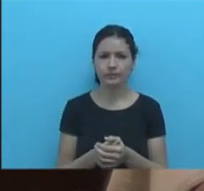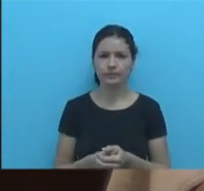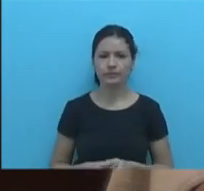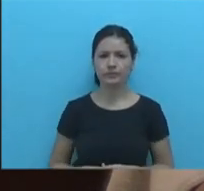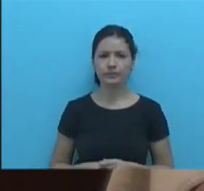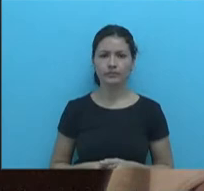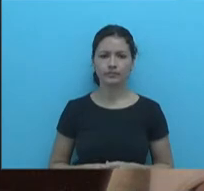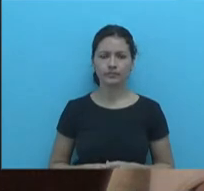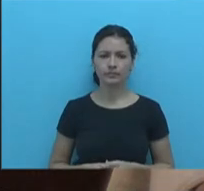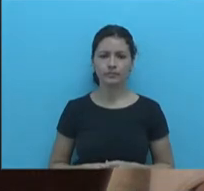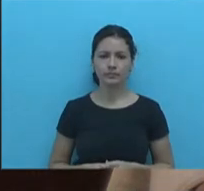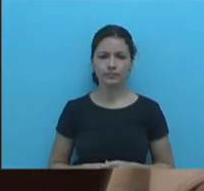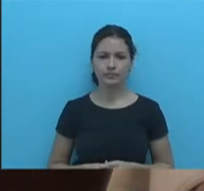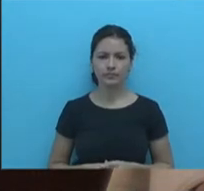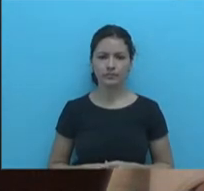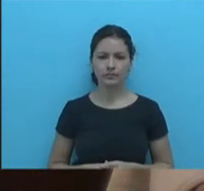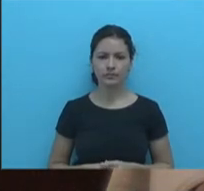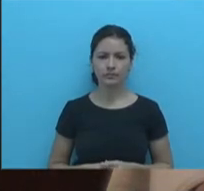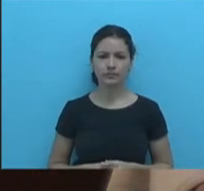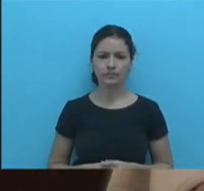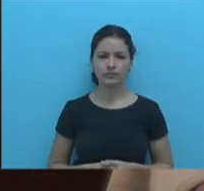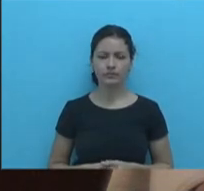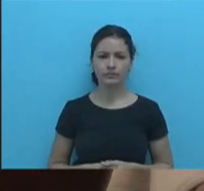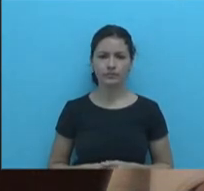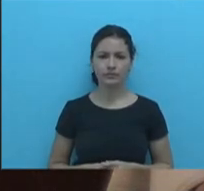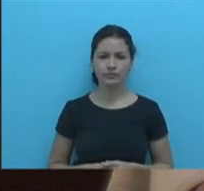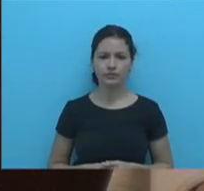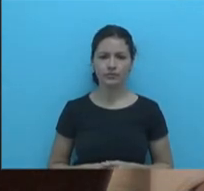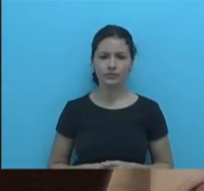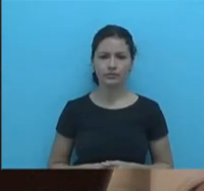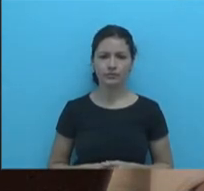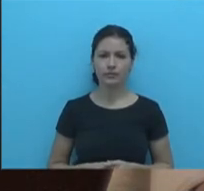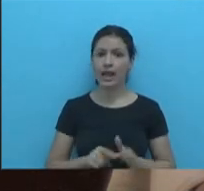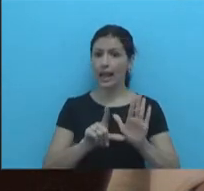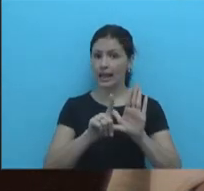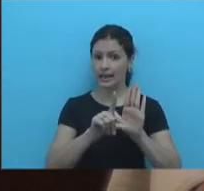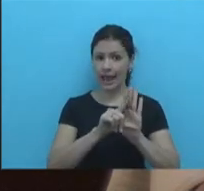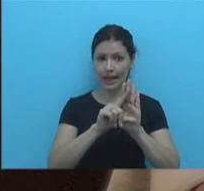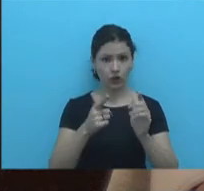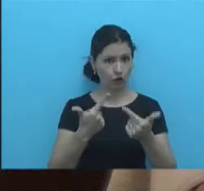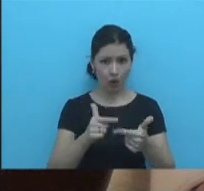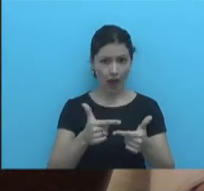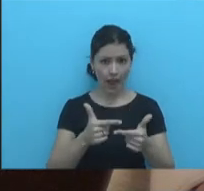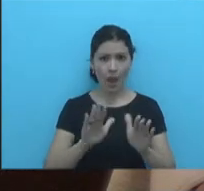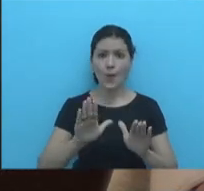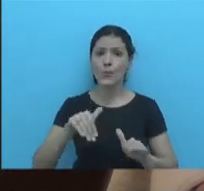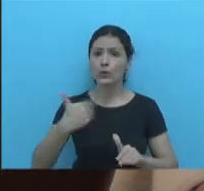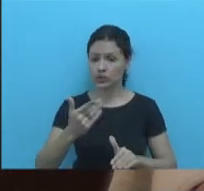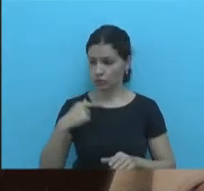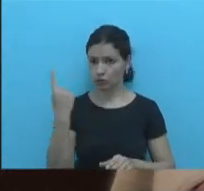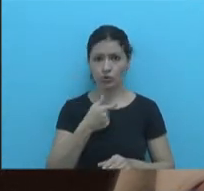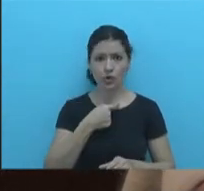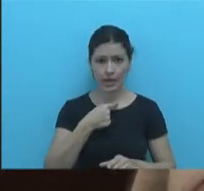que tienen que cumplir, porque no está todavía legislada, por eso estamos haciendo esto,